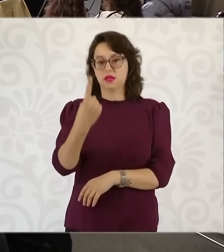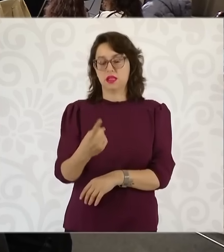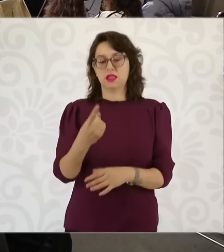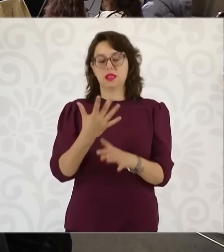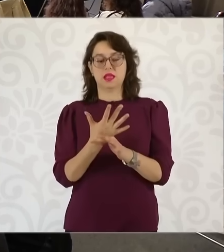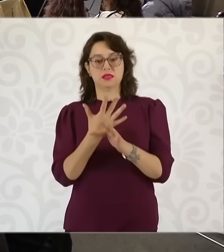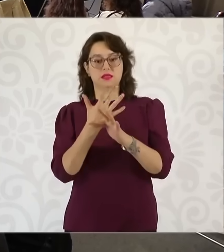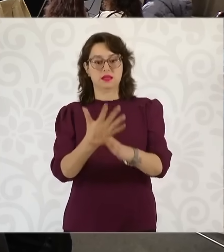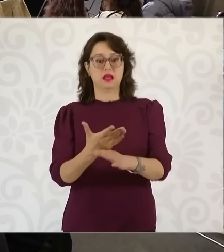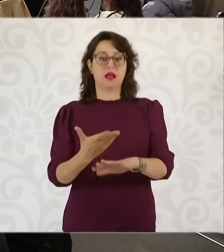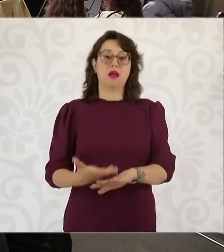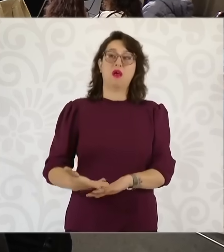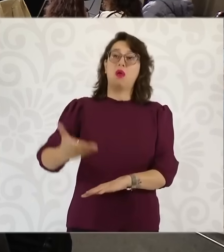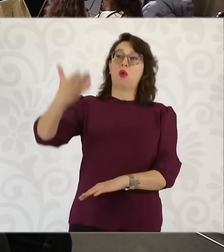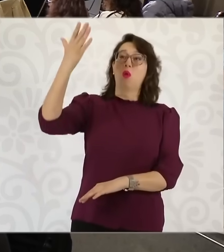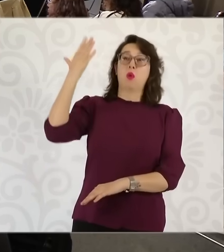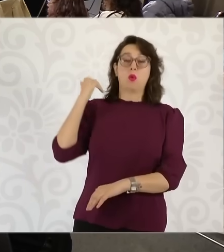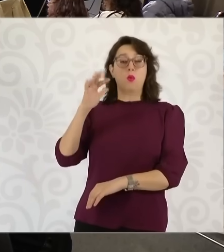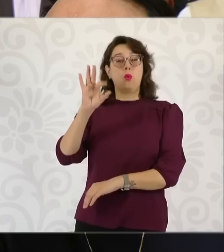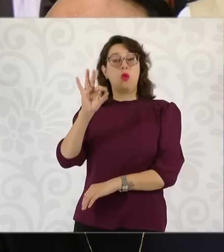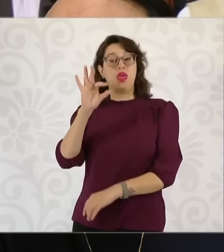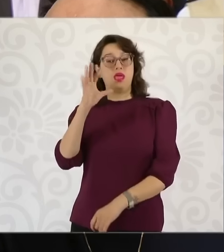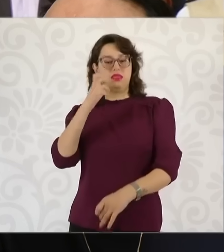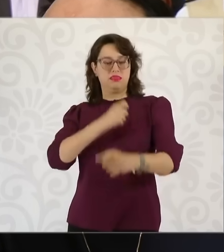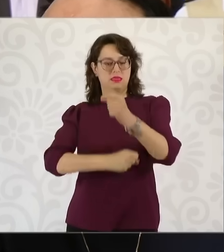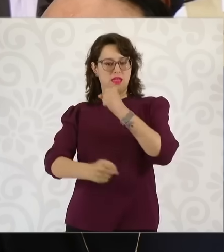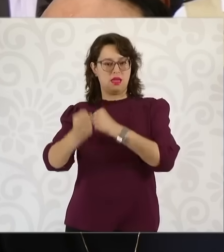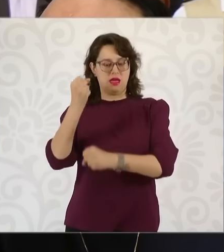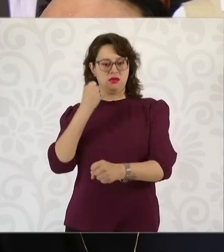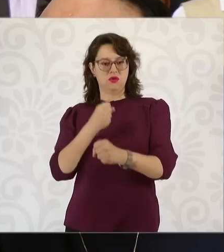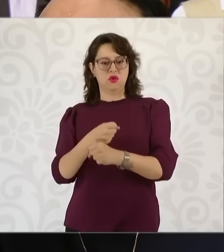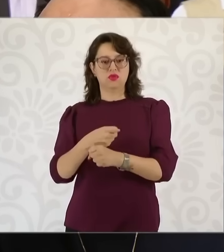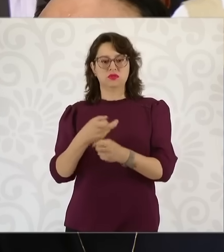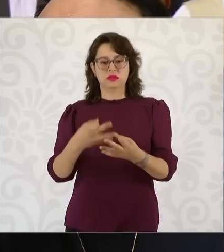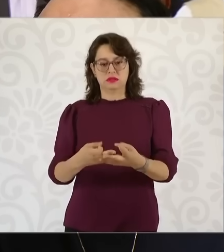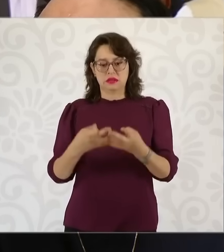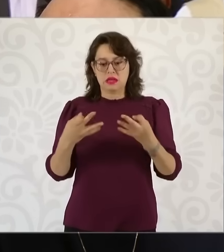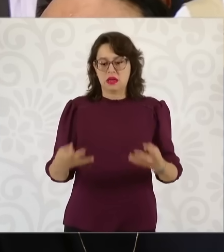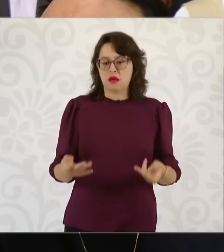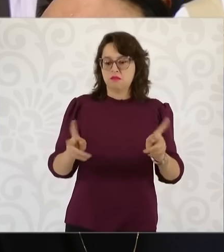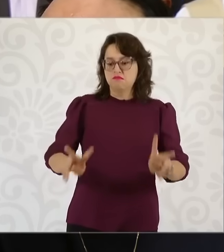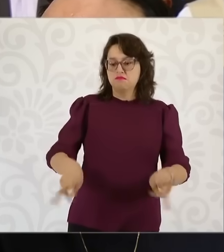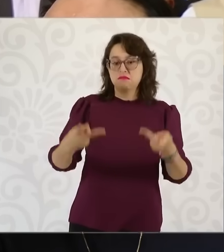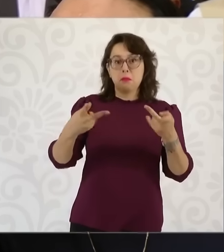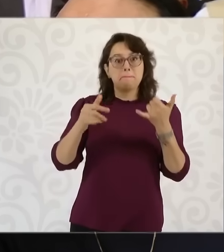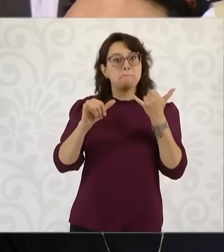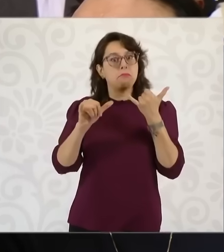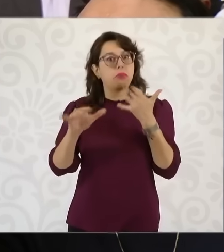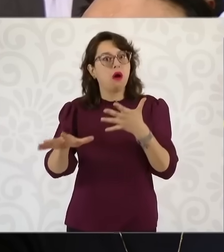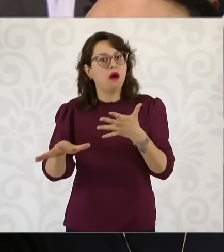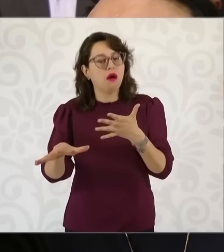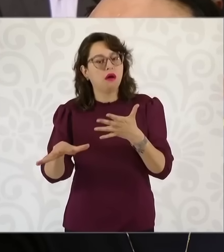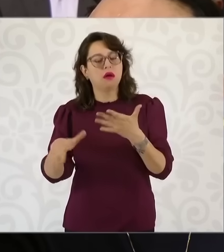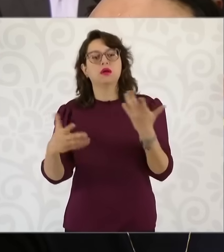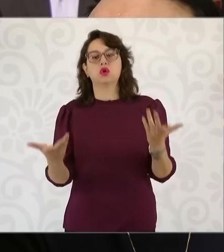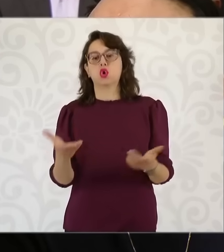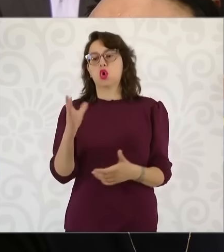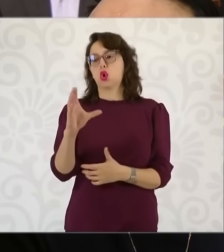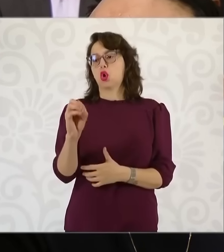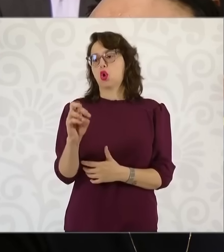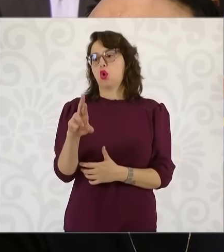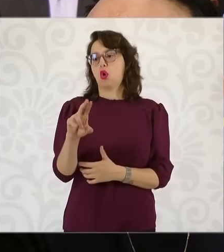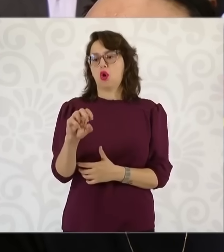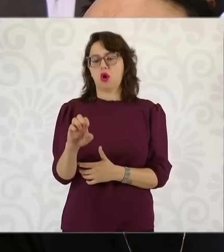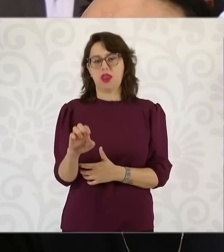años fueron víctimas precisamente de una estafa con la venta de tierras de lo que se conocía como el Coret. Hoy,